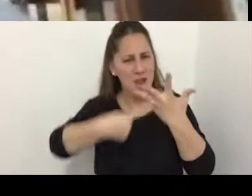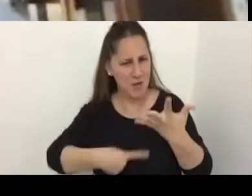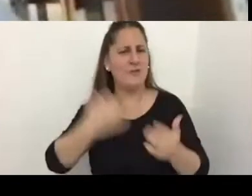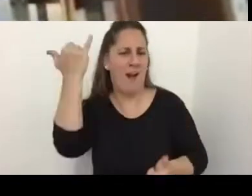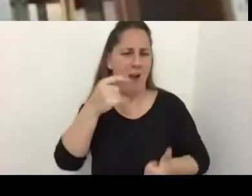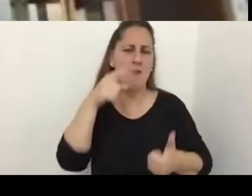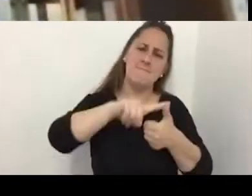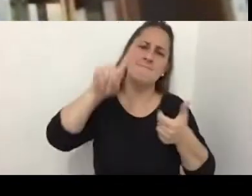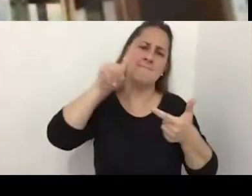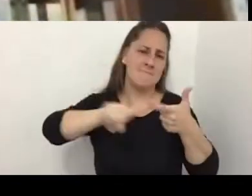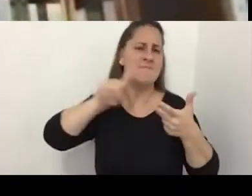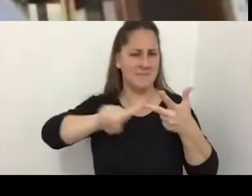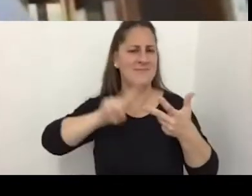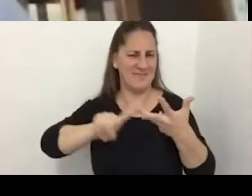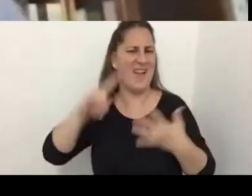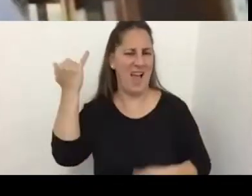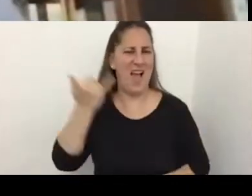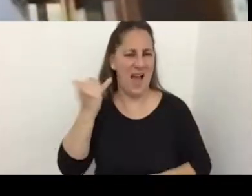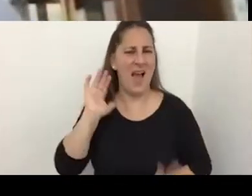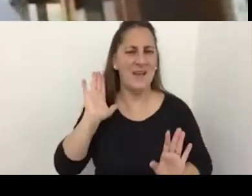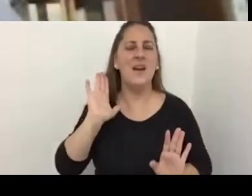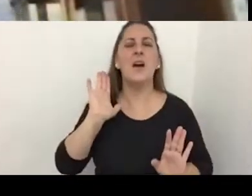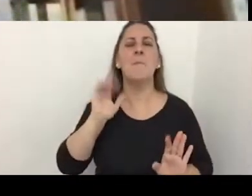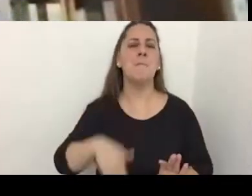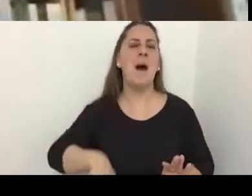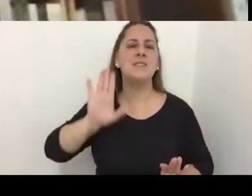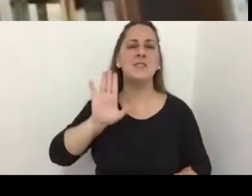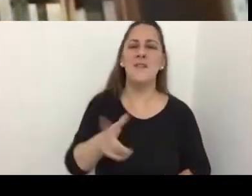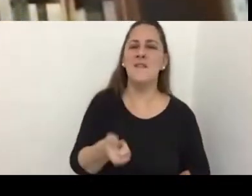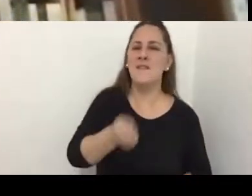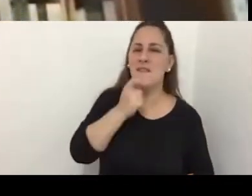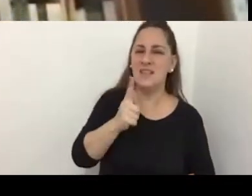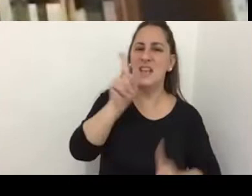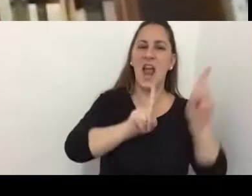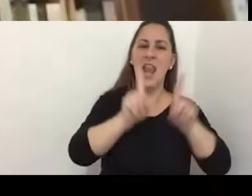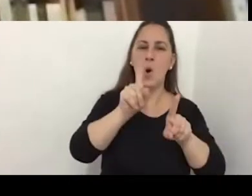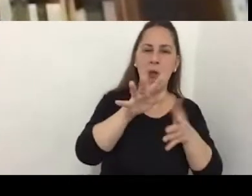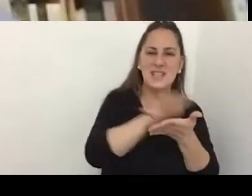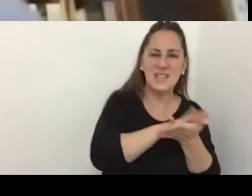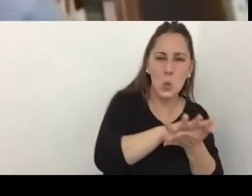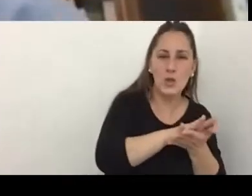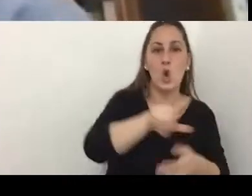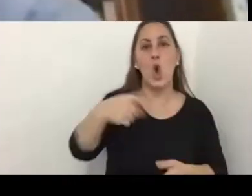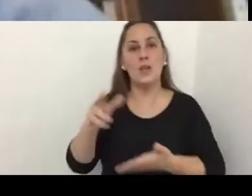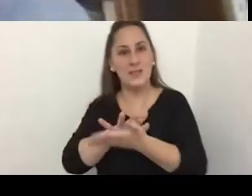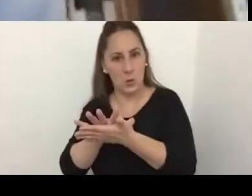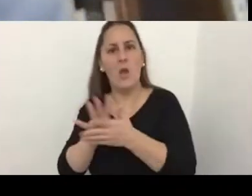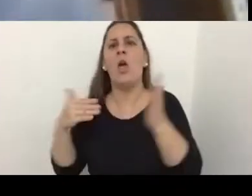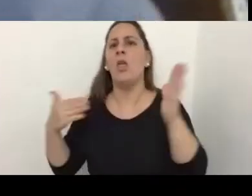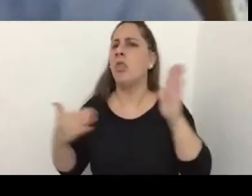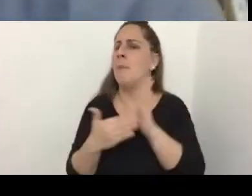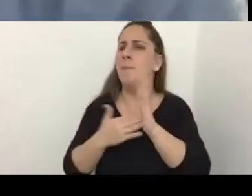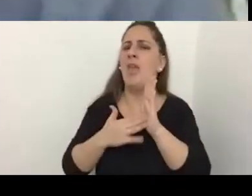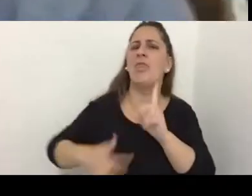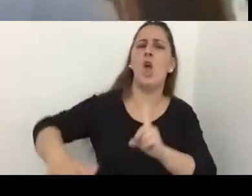contenidos es un poco más fácil en algunos momentos y más difícil en otros, porque depende del contexto y ya me voy a referir